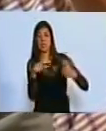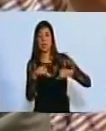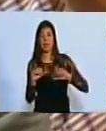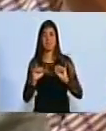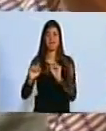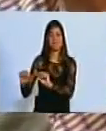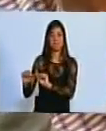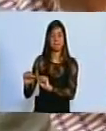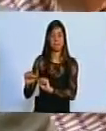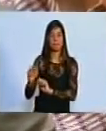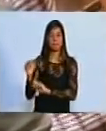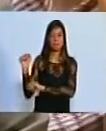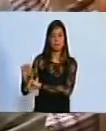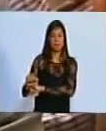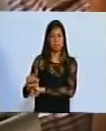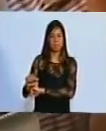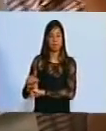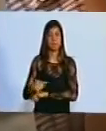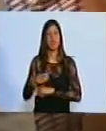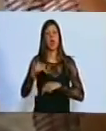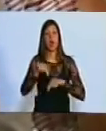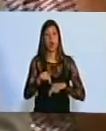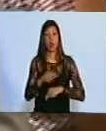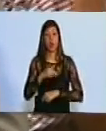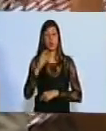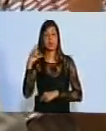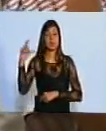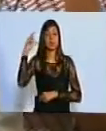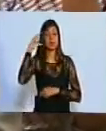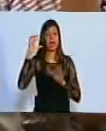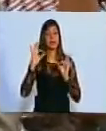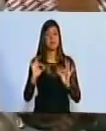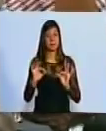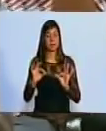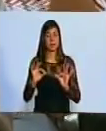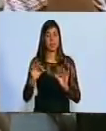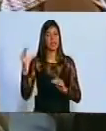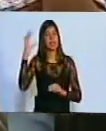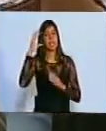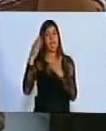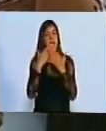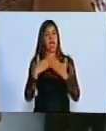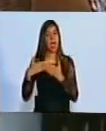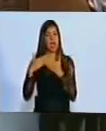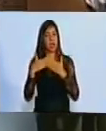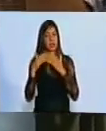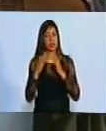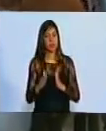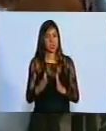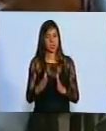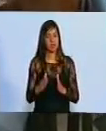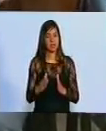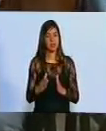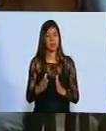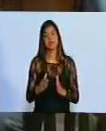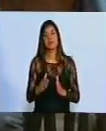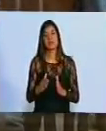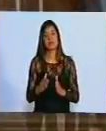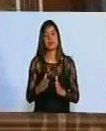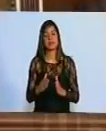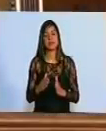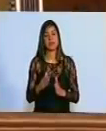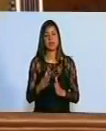disminuir sus efectos. Y hoy que es el día de los estudiantes, como dice los